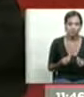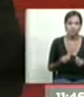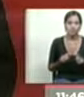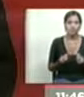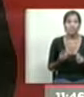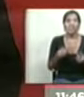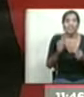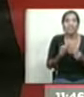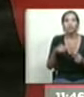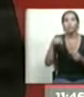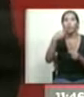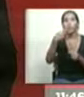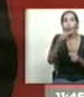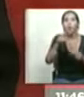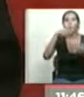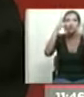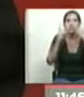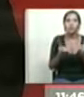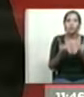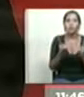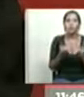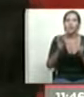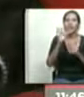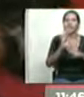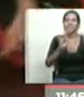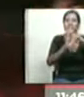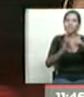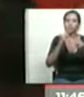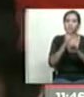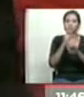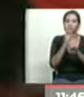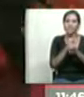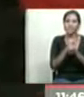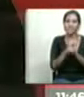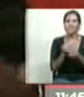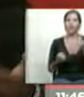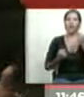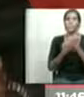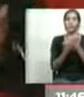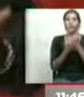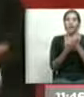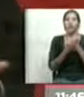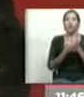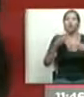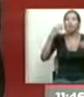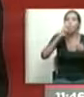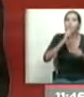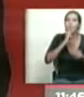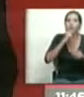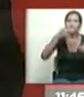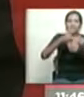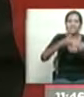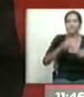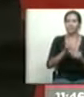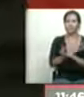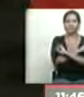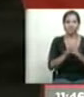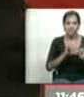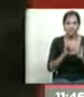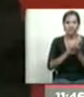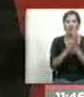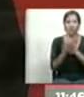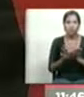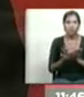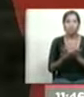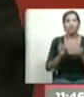una alternativa con la criptomoneda venezolana, que estaba respaldada con oro y petróleo, y pan, tampoco.